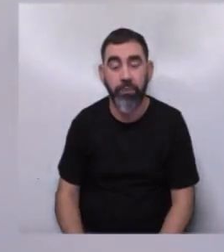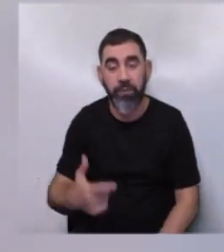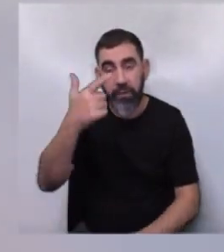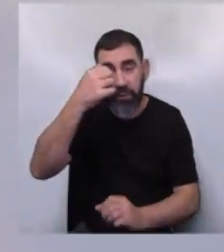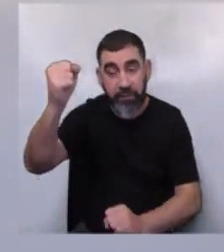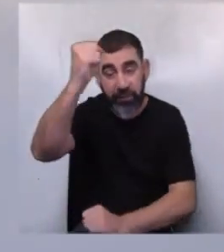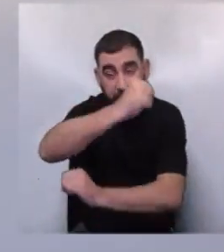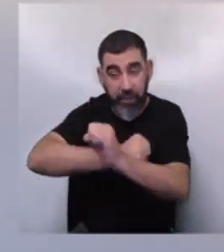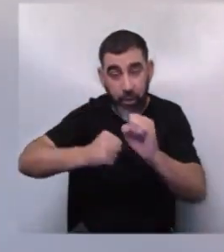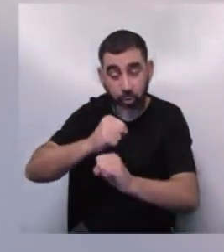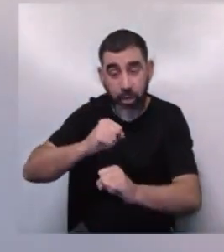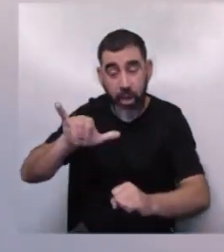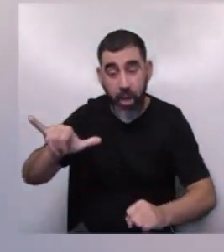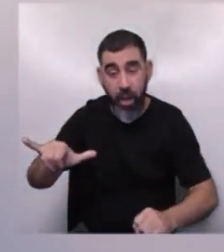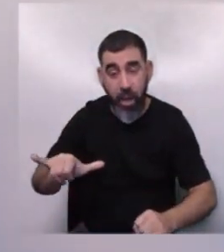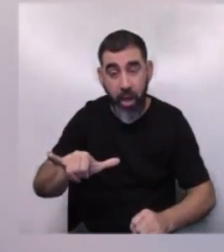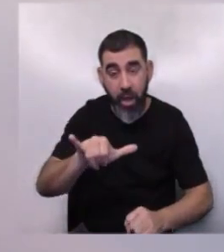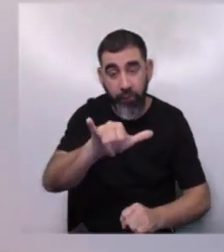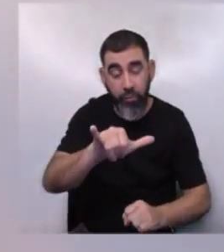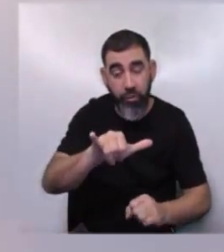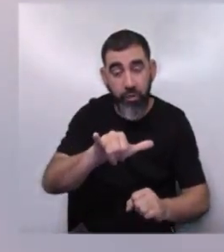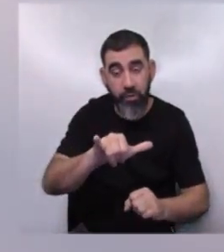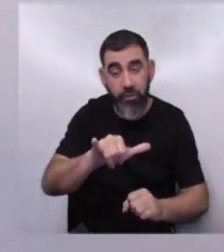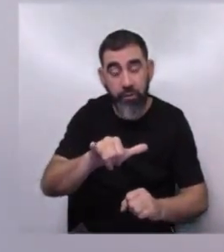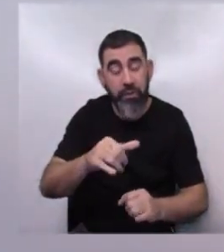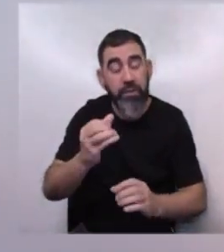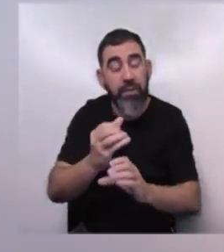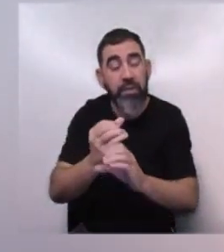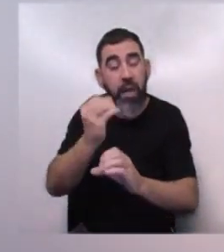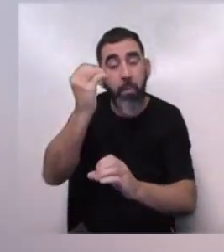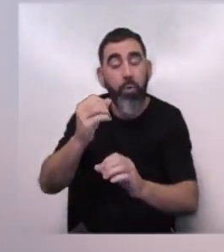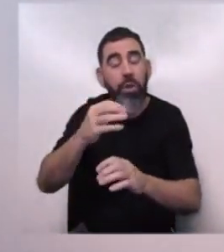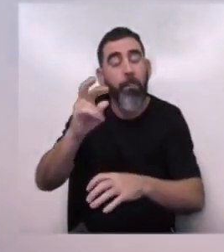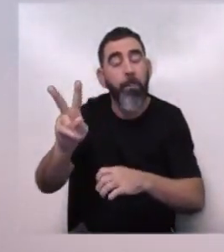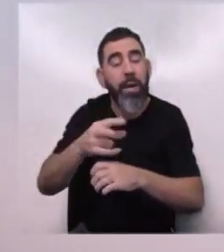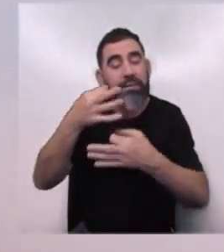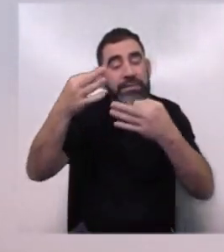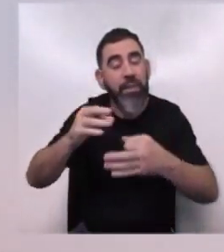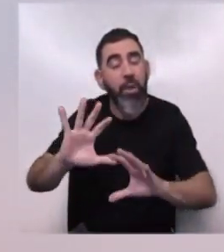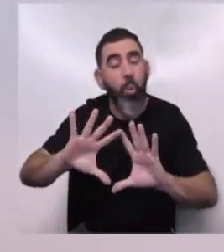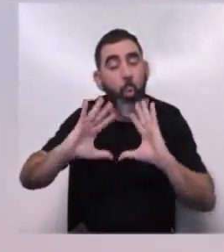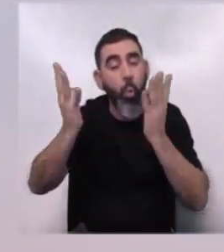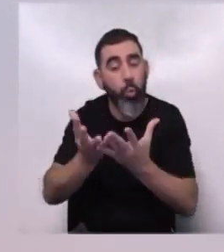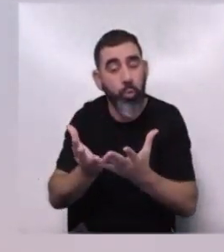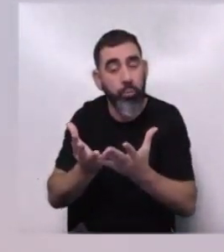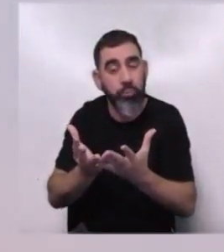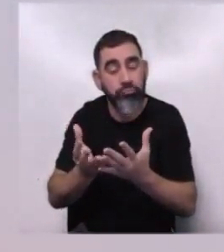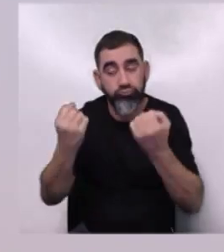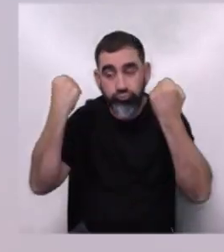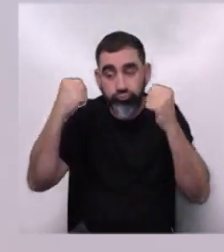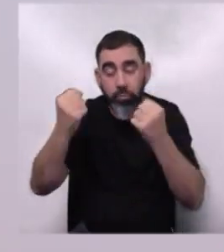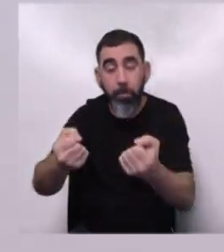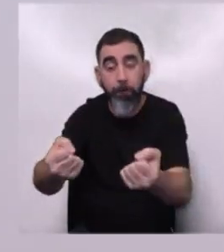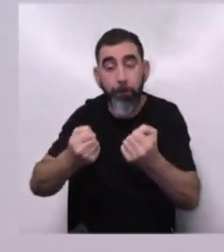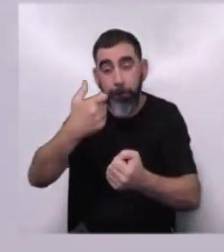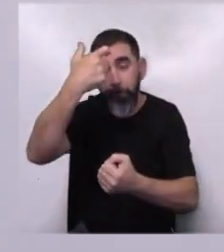tecnología que hace que la aviación o que los aviones sean el medio de transporte más seguro del mundo son básicamente los que se combinan con el entrenamiento de los pilotos